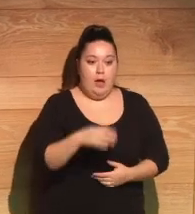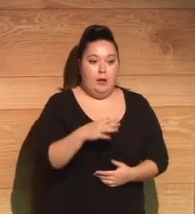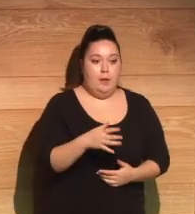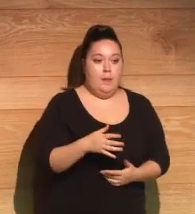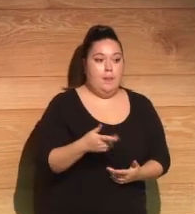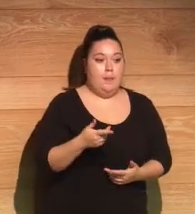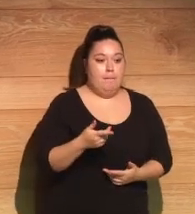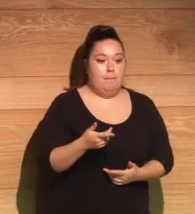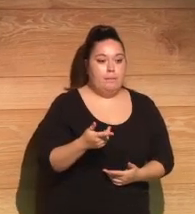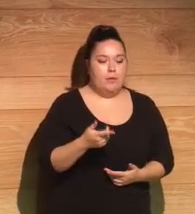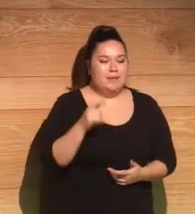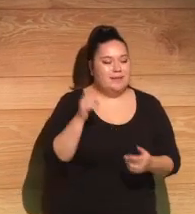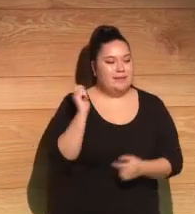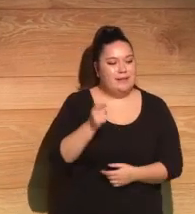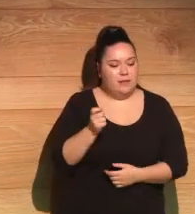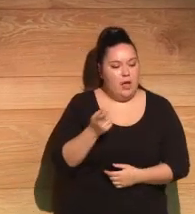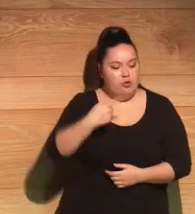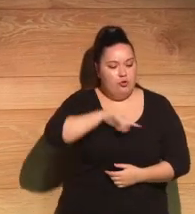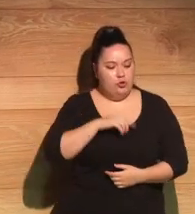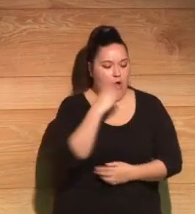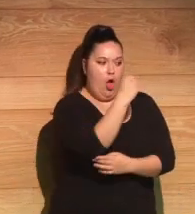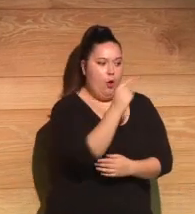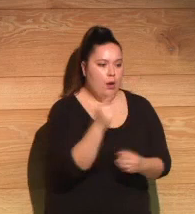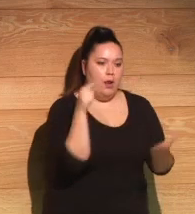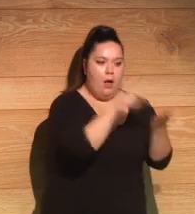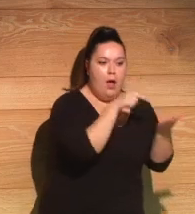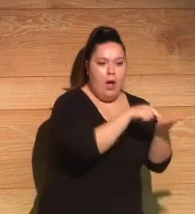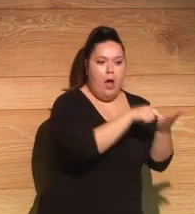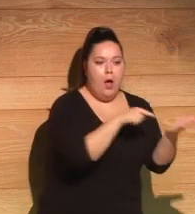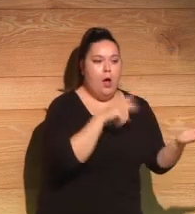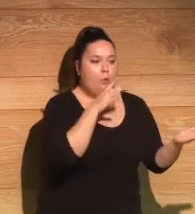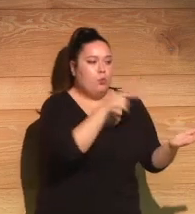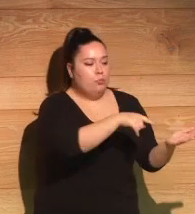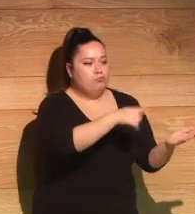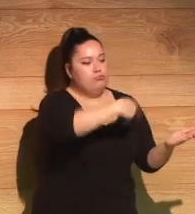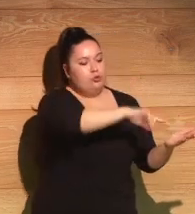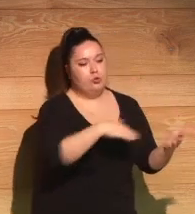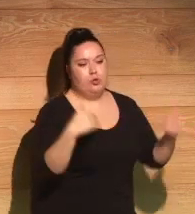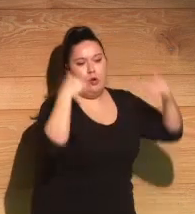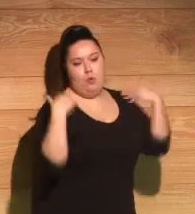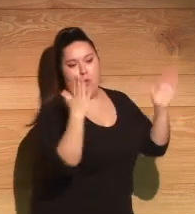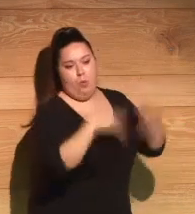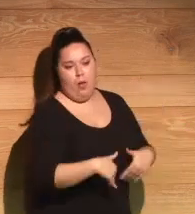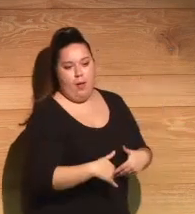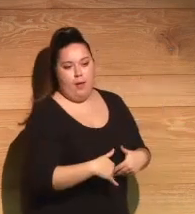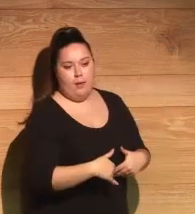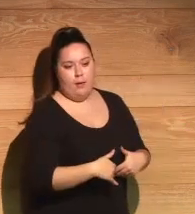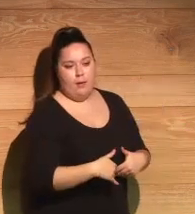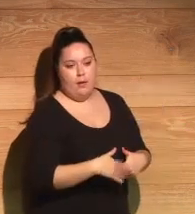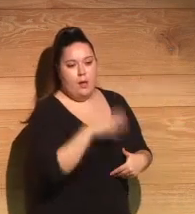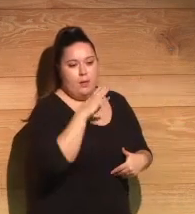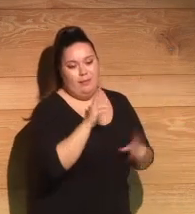ejemplo, constantemente a la gente joven por su irresponsabilidad y por su falta de solidaridad en unos momentos,